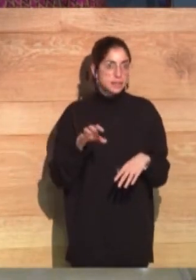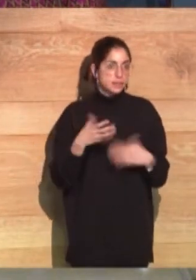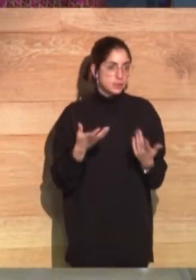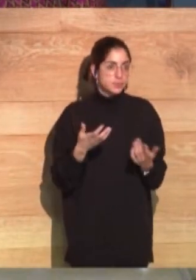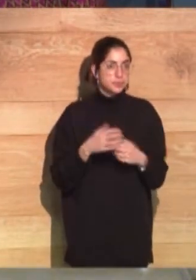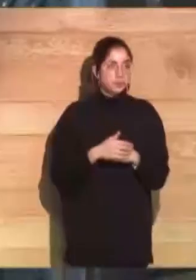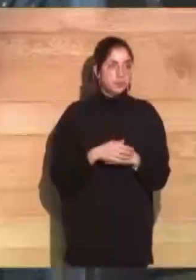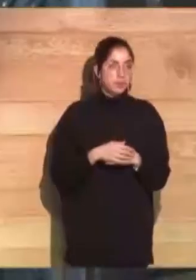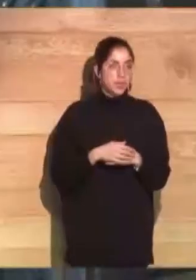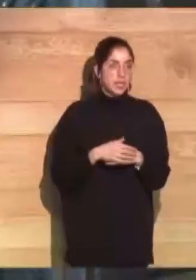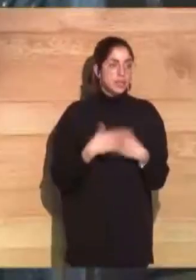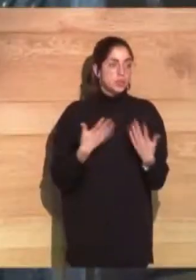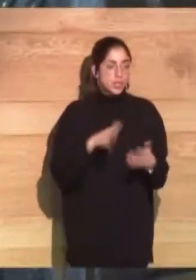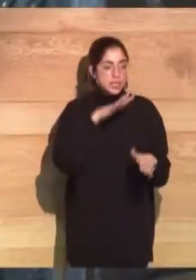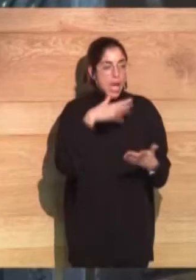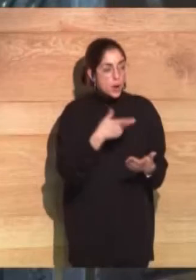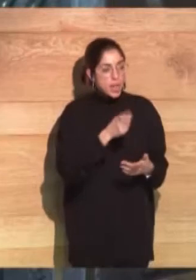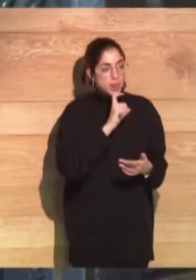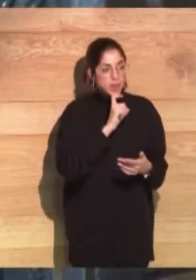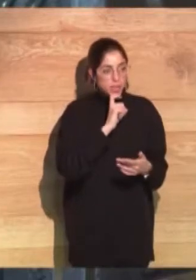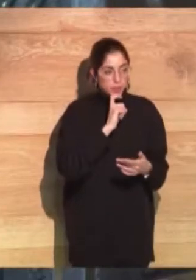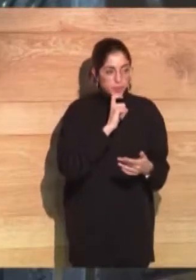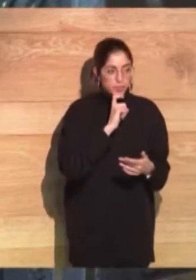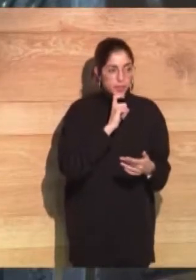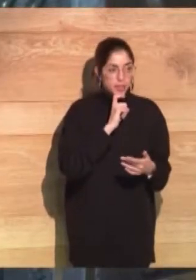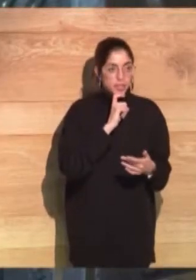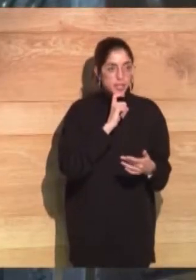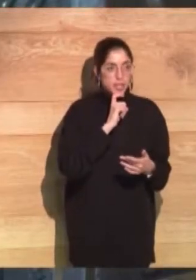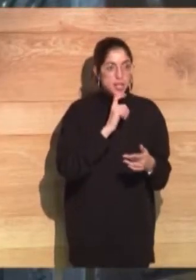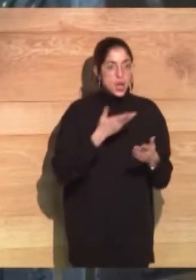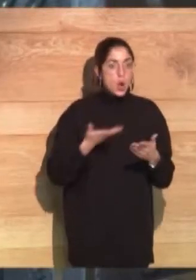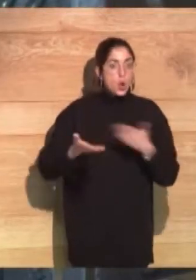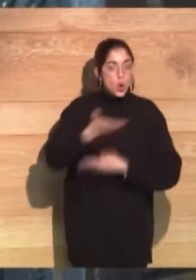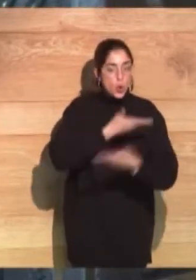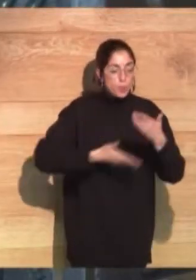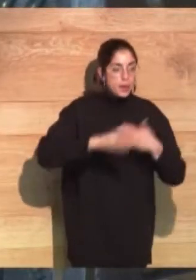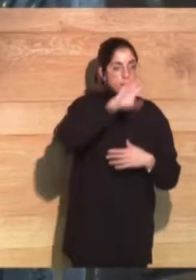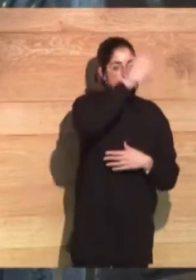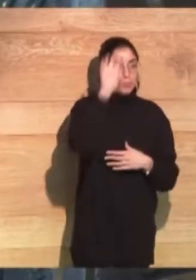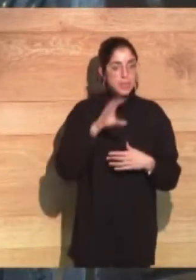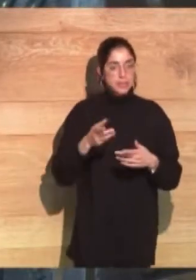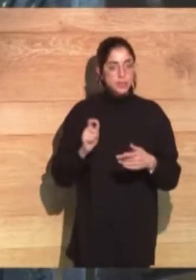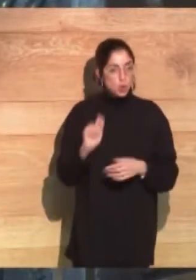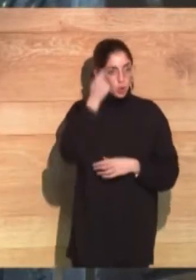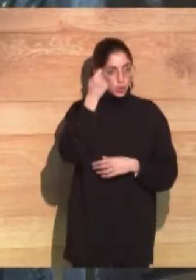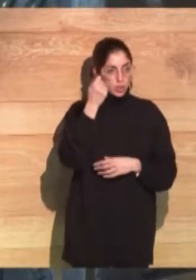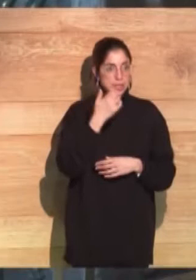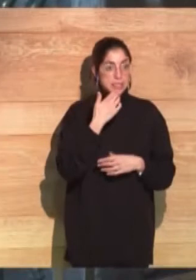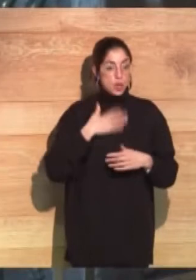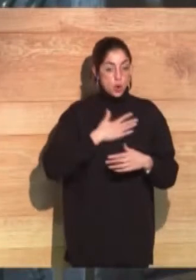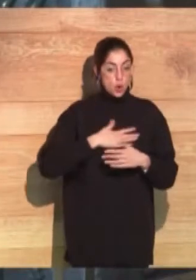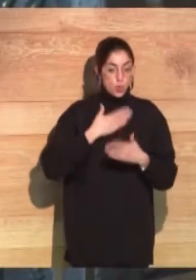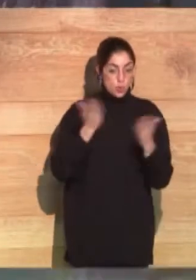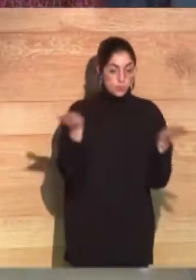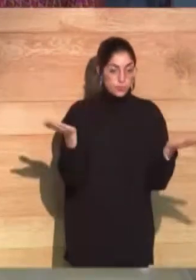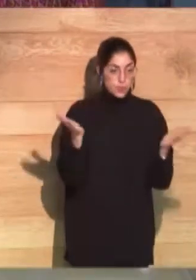y se vuelve difícil conseguir la cooperación entre los países si empiezas a recortar esa confianza de las